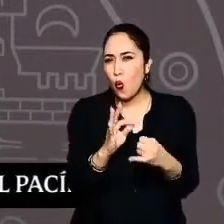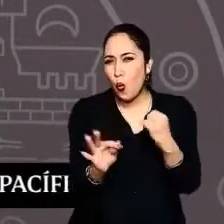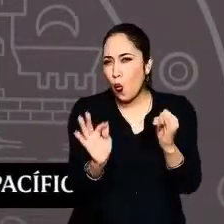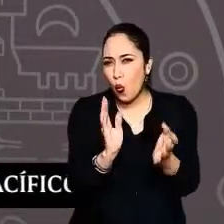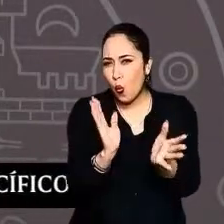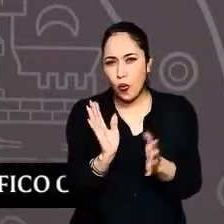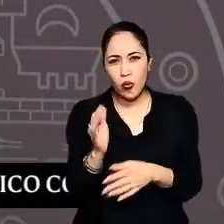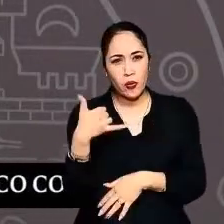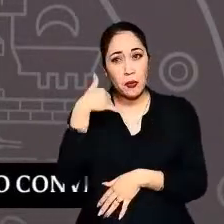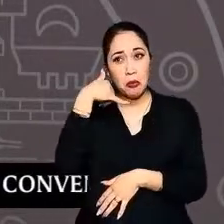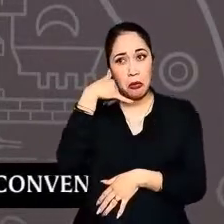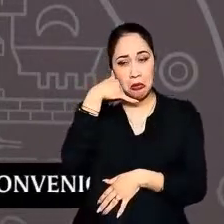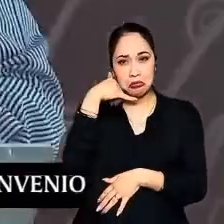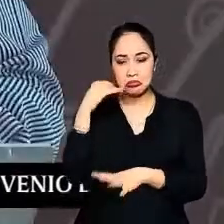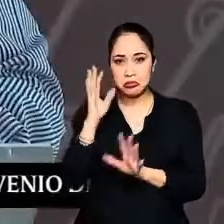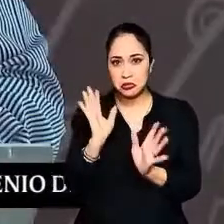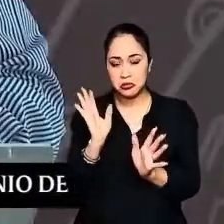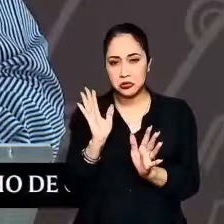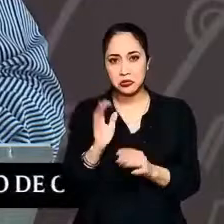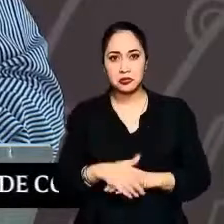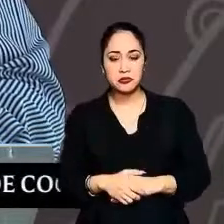esa